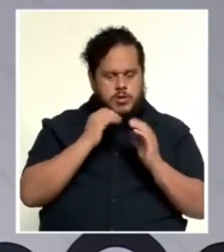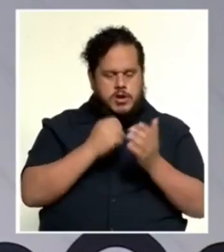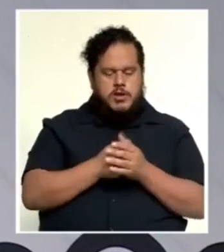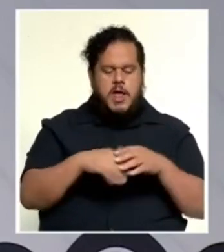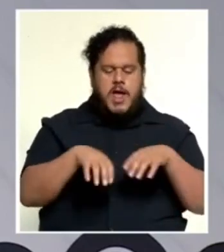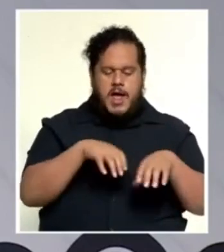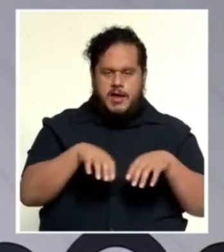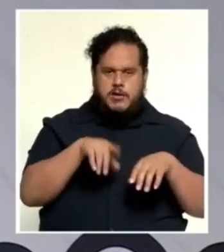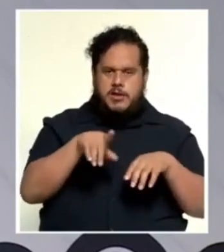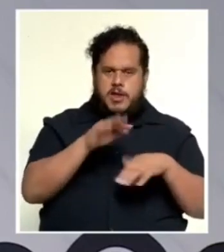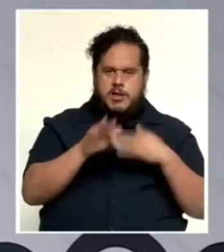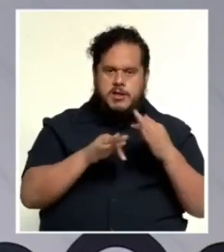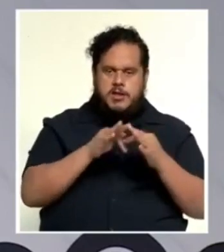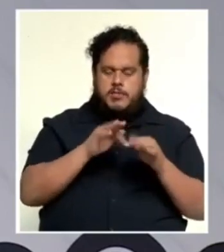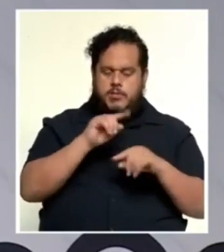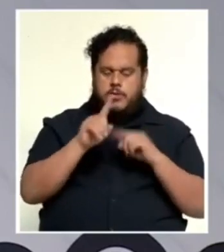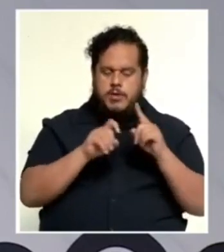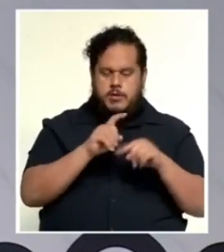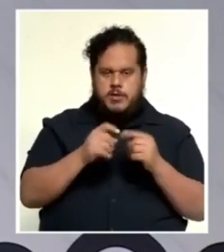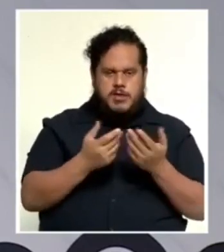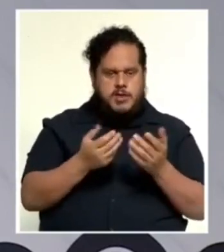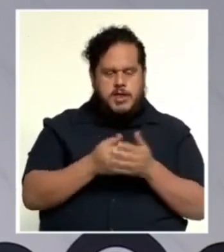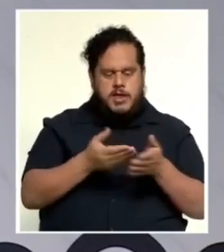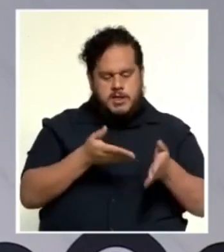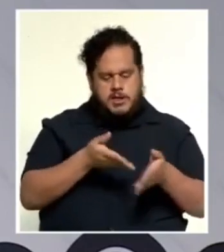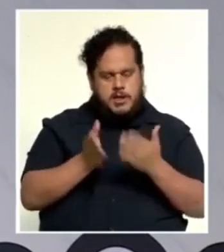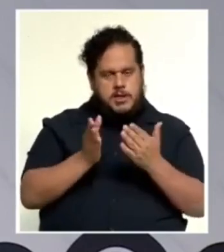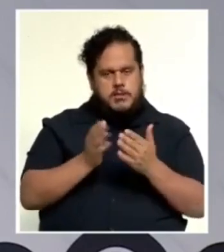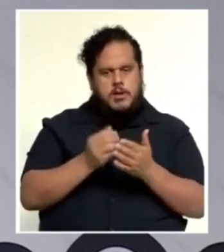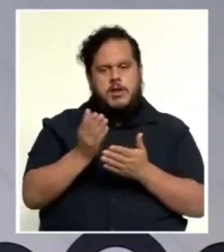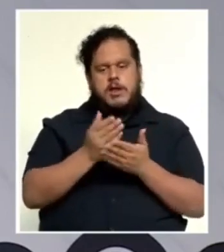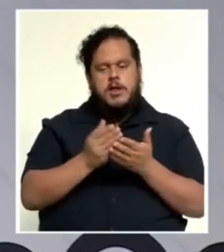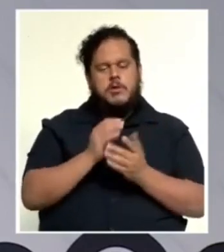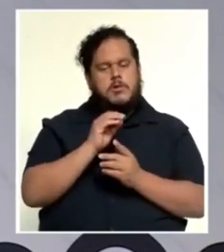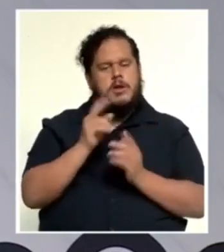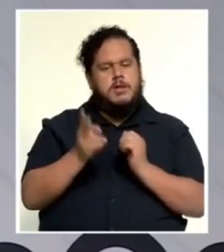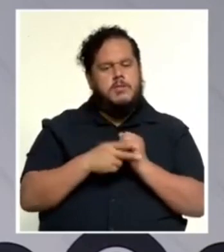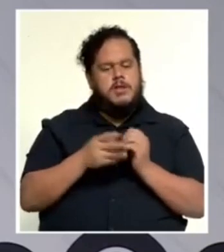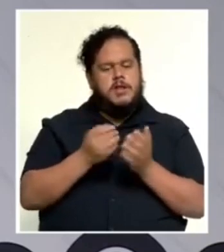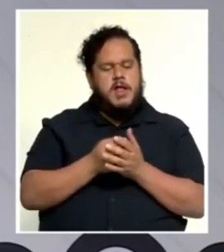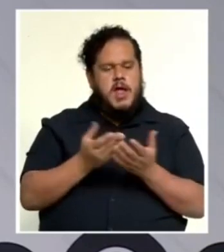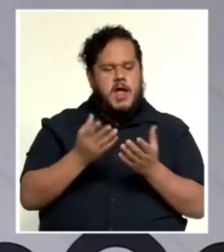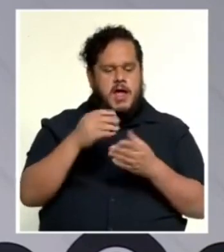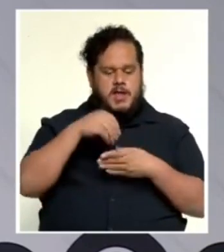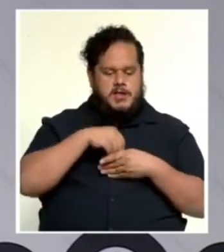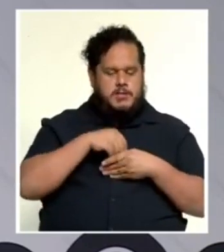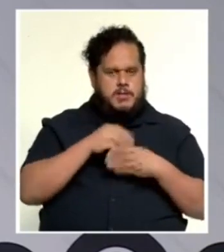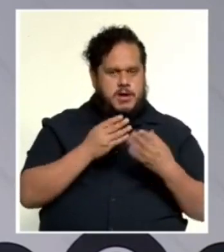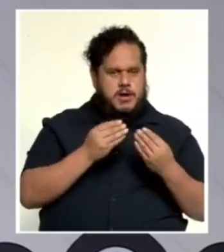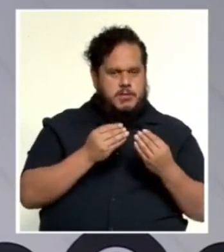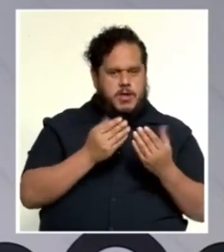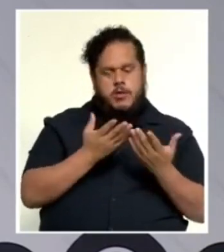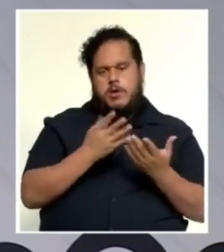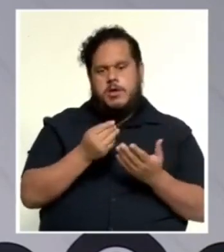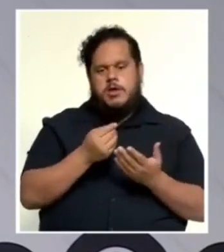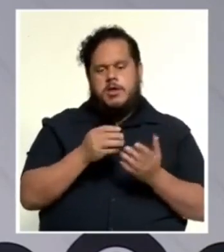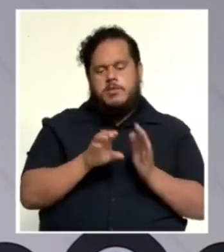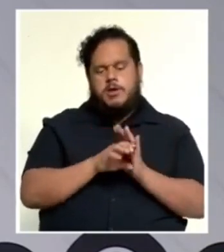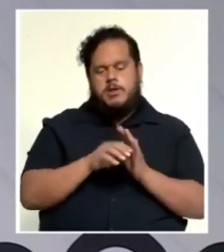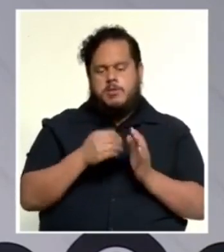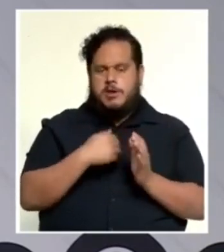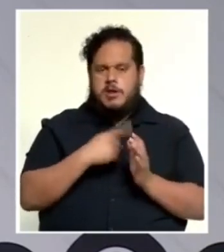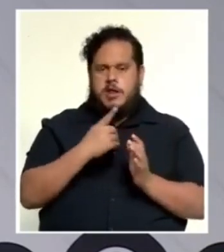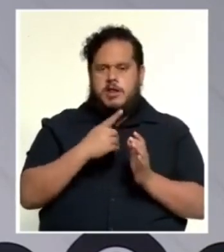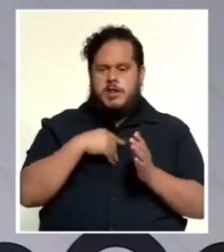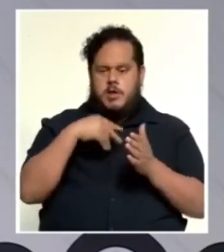reacciones a este tipo de encuestas, están encaminados justamente, en algunos casos, a sembrar el miedo, y se hace la alusión de un salto al vacío,